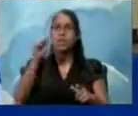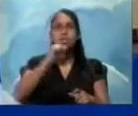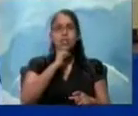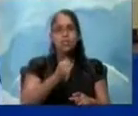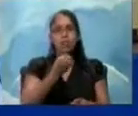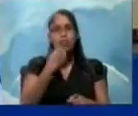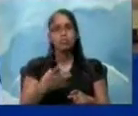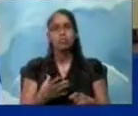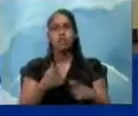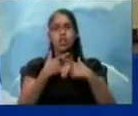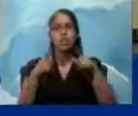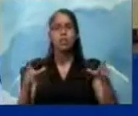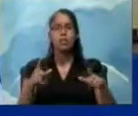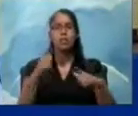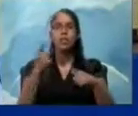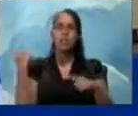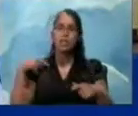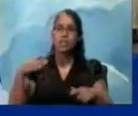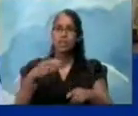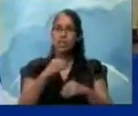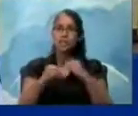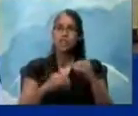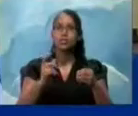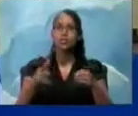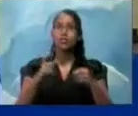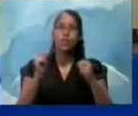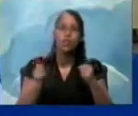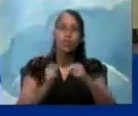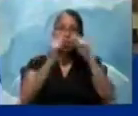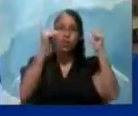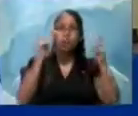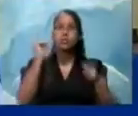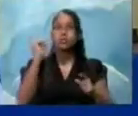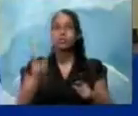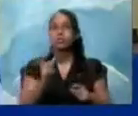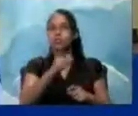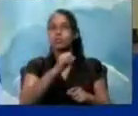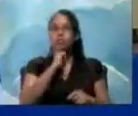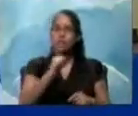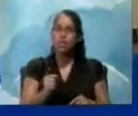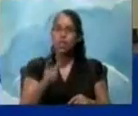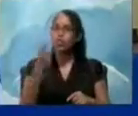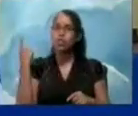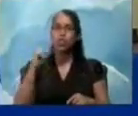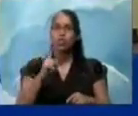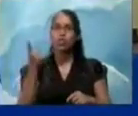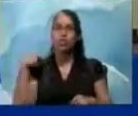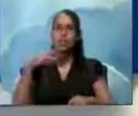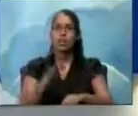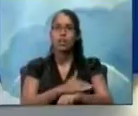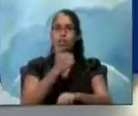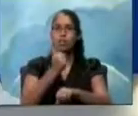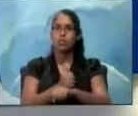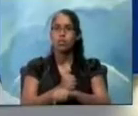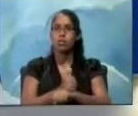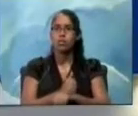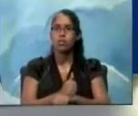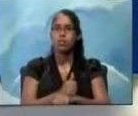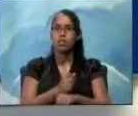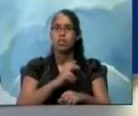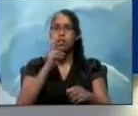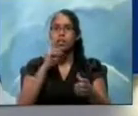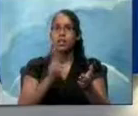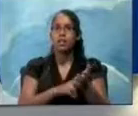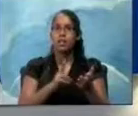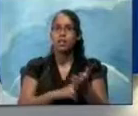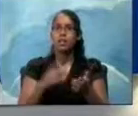inocente, ¿qué tiene que hacer un juez cuando descubre que una persona es inocente, que no tiene culpa? Mi pastor, verdaderamente